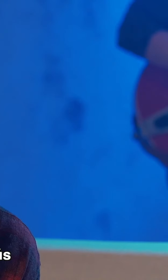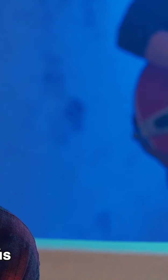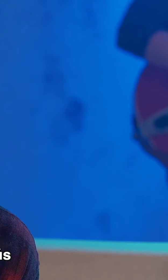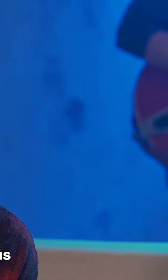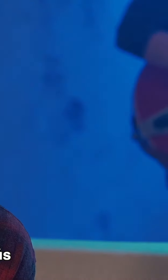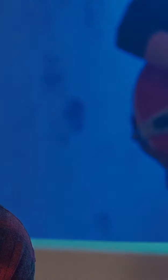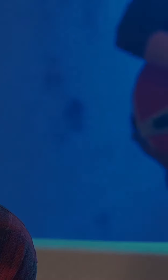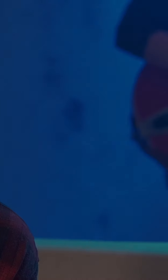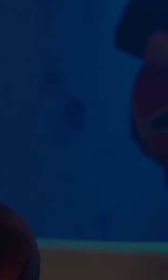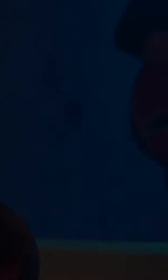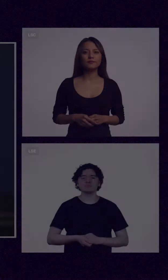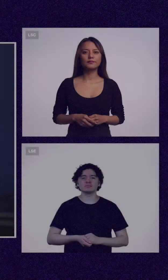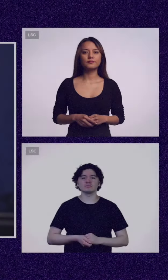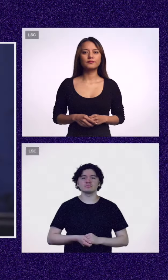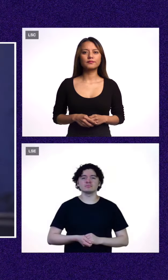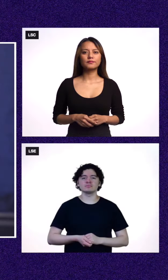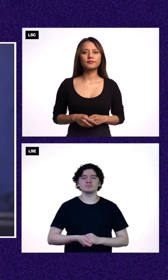de Jesús.